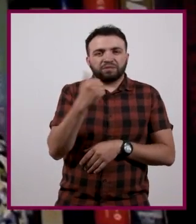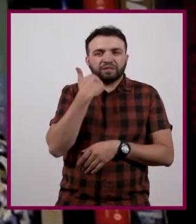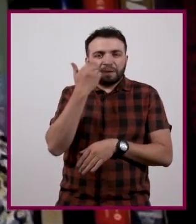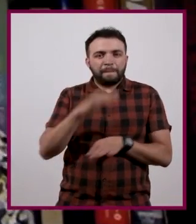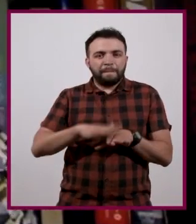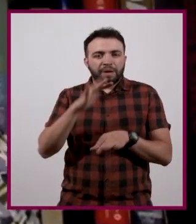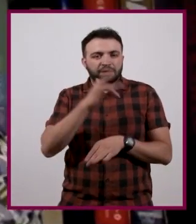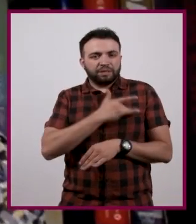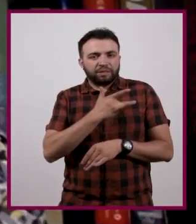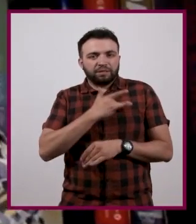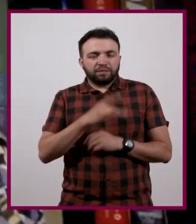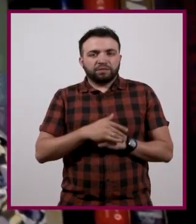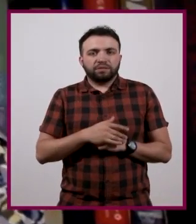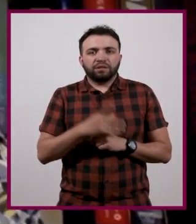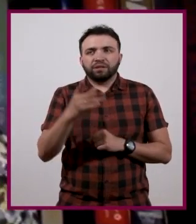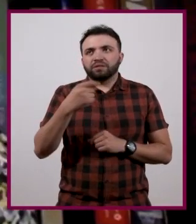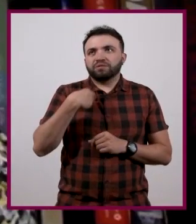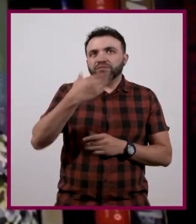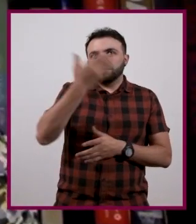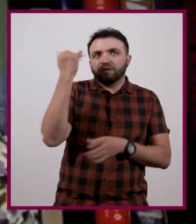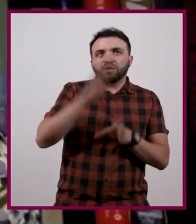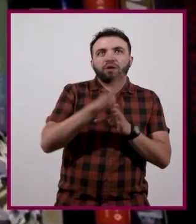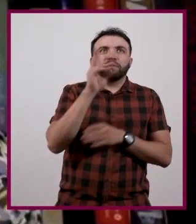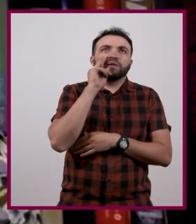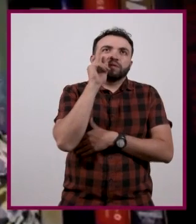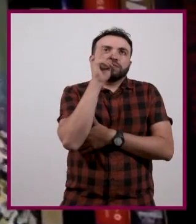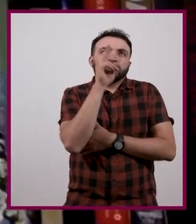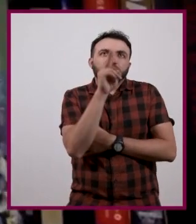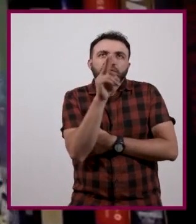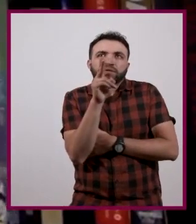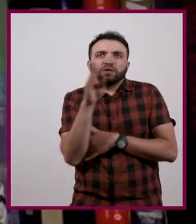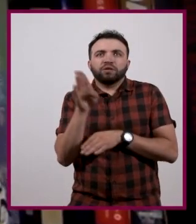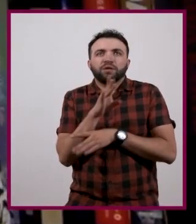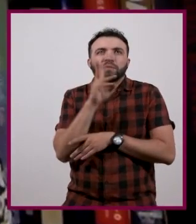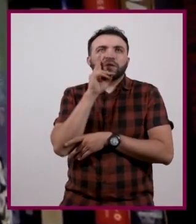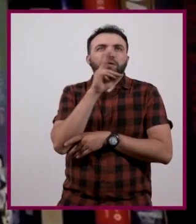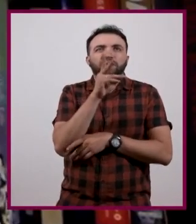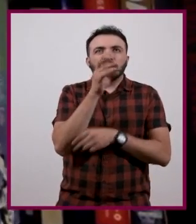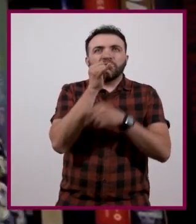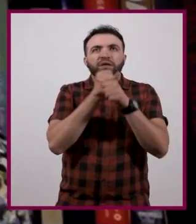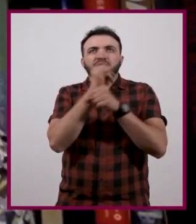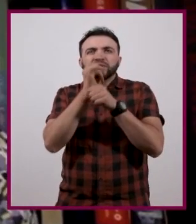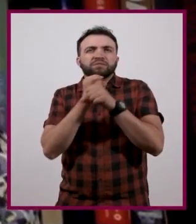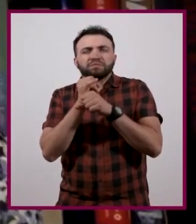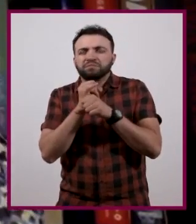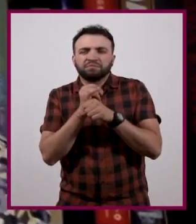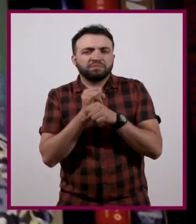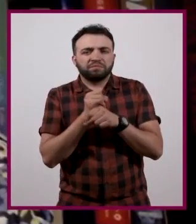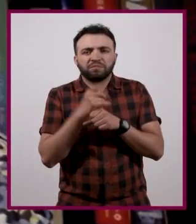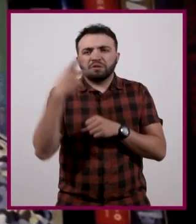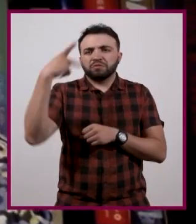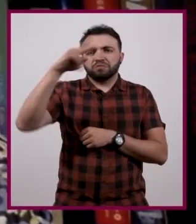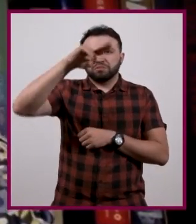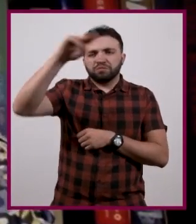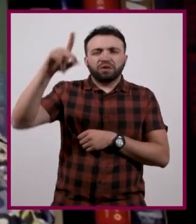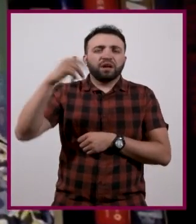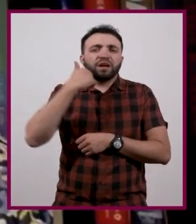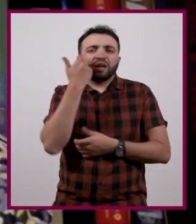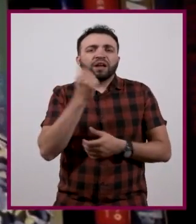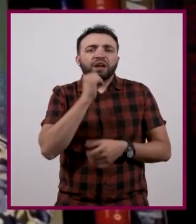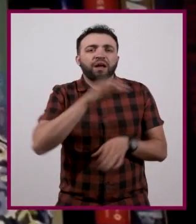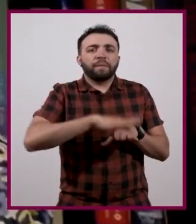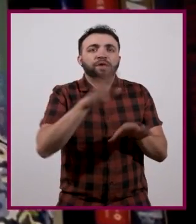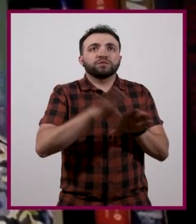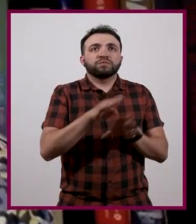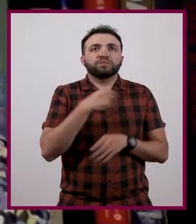que uno se pusiera a analizar así de forma extraordinariamente racional sus pinturas, sino que quería más